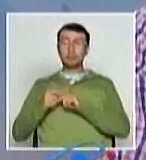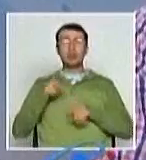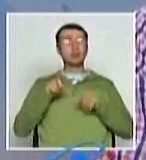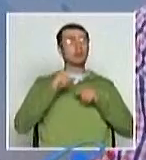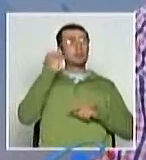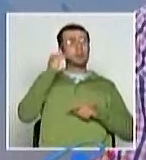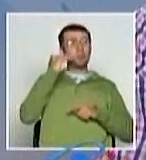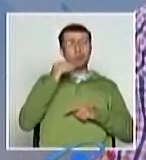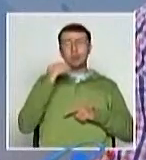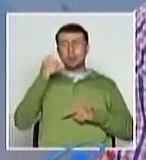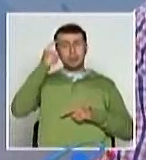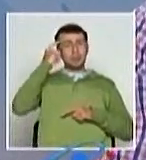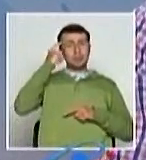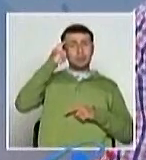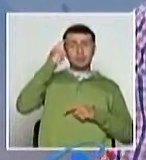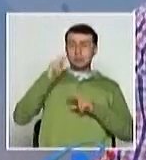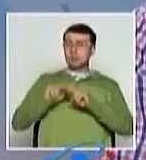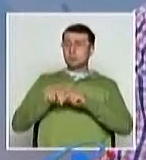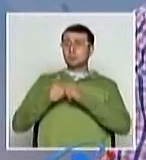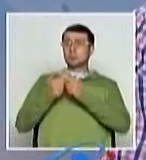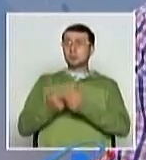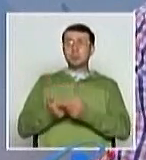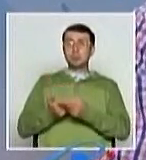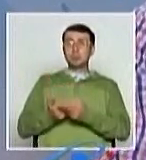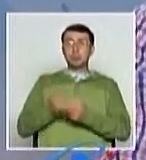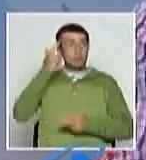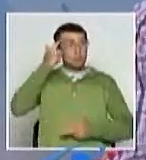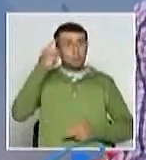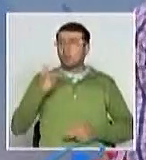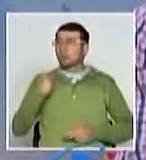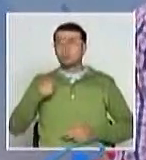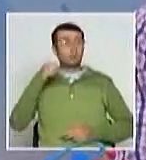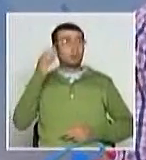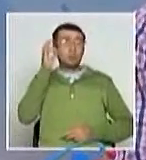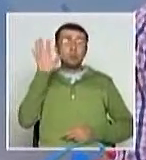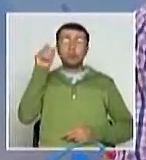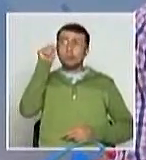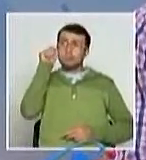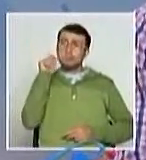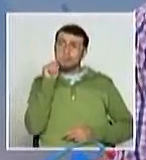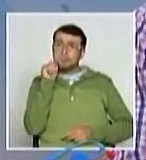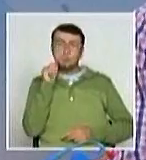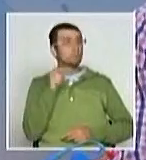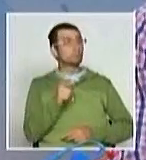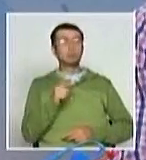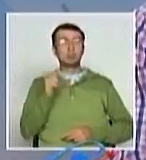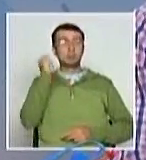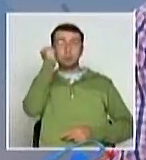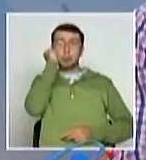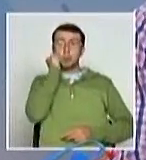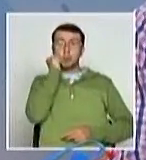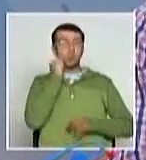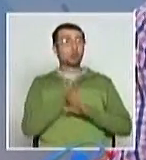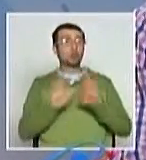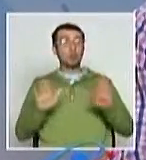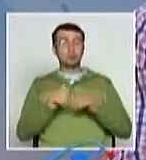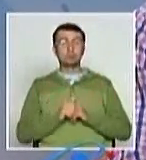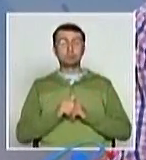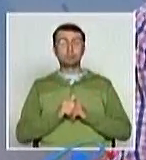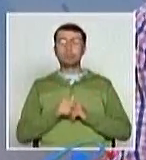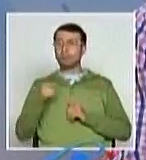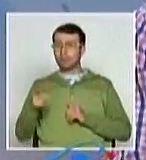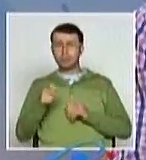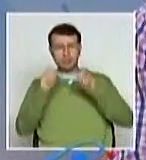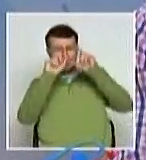quedaron en embarazo no vuelven a mestruar y Uno les hace exámenes de sangre y salen negativos